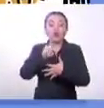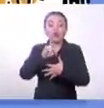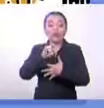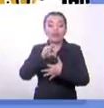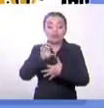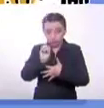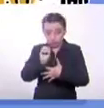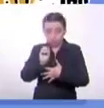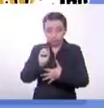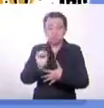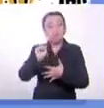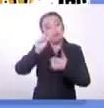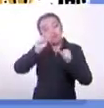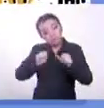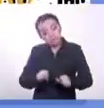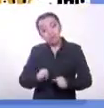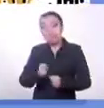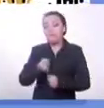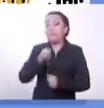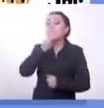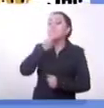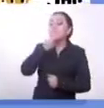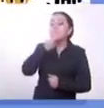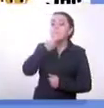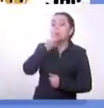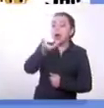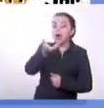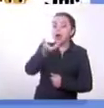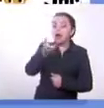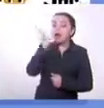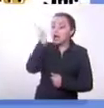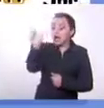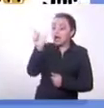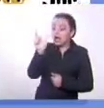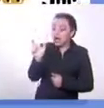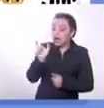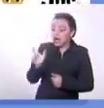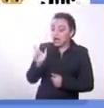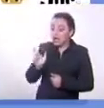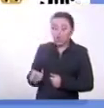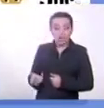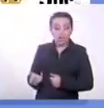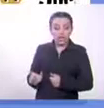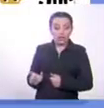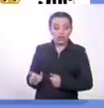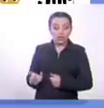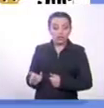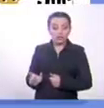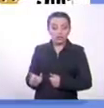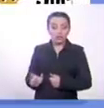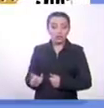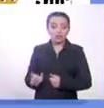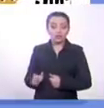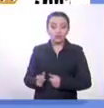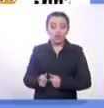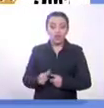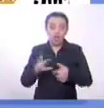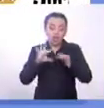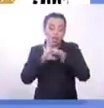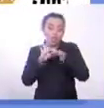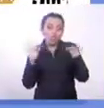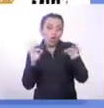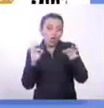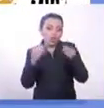del idioma en el cual nosotros nos queremos dar a entender. Entonces, una palabra no va a ser lo mismo en un idioma, probablemente va a ser en otro, va a